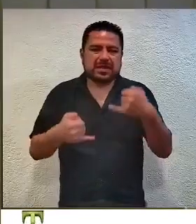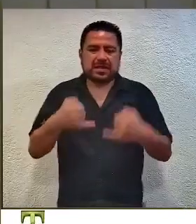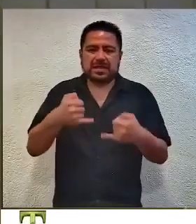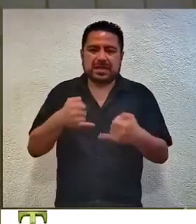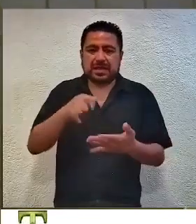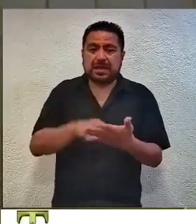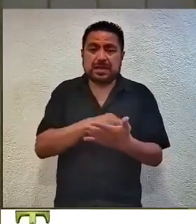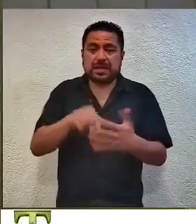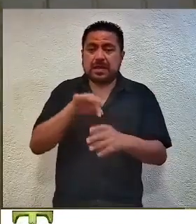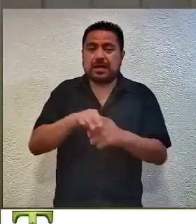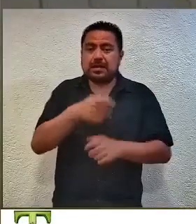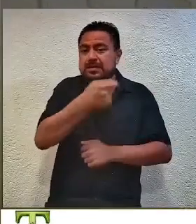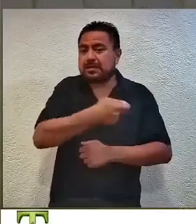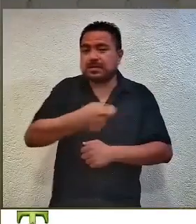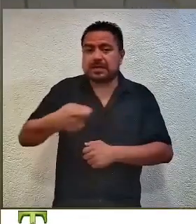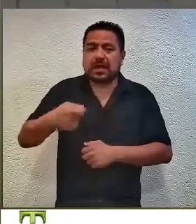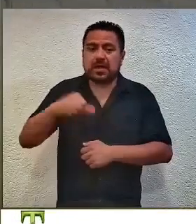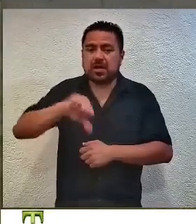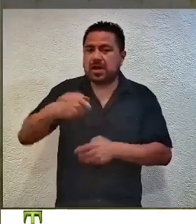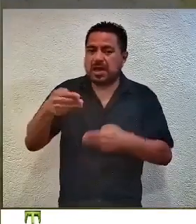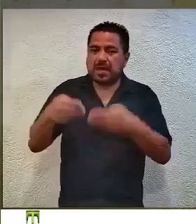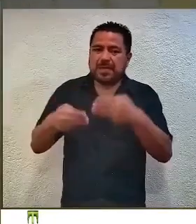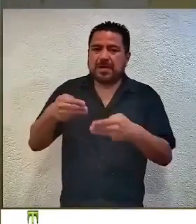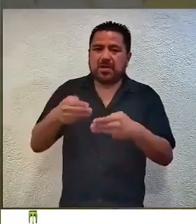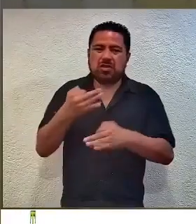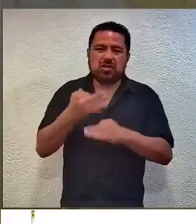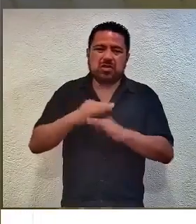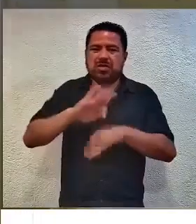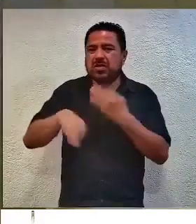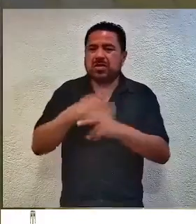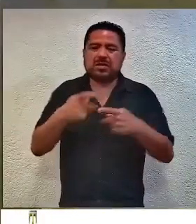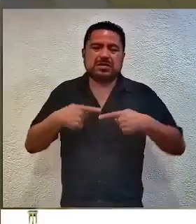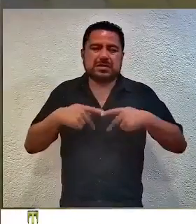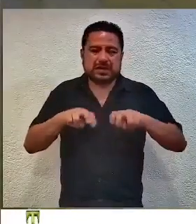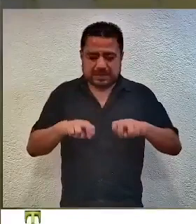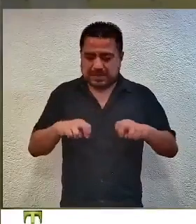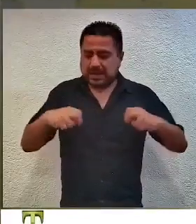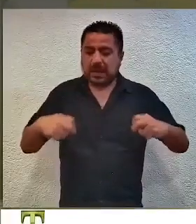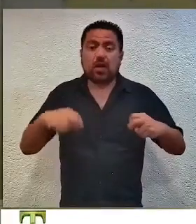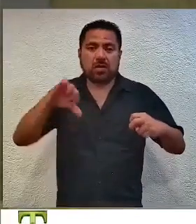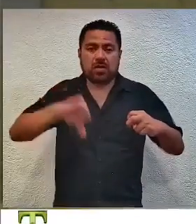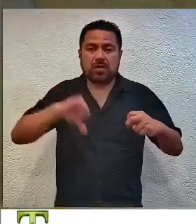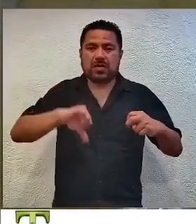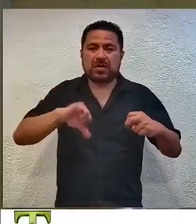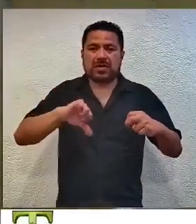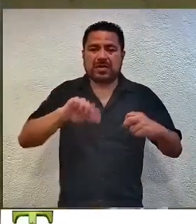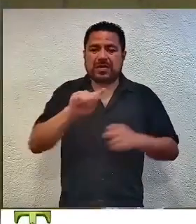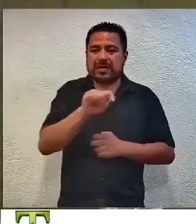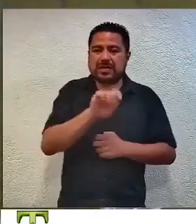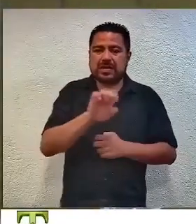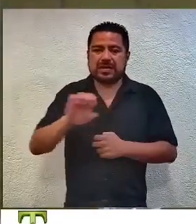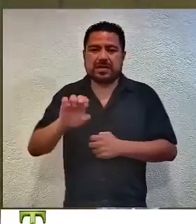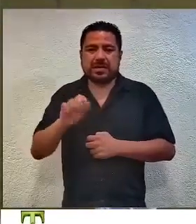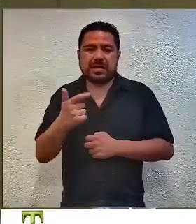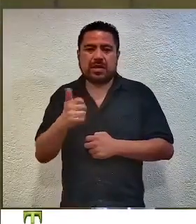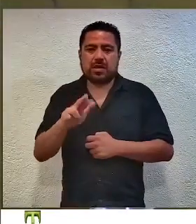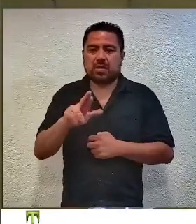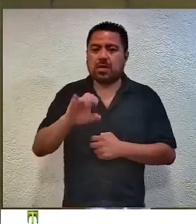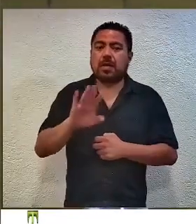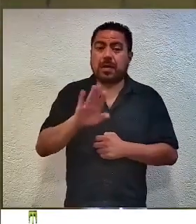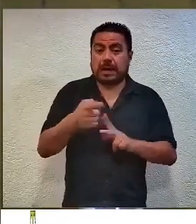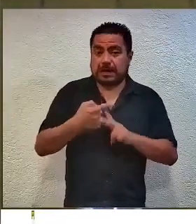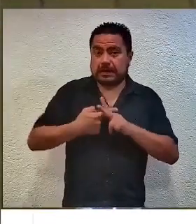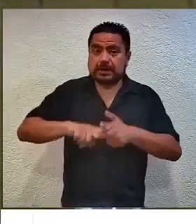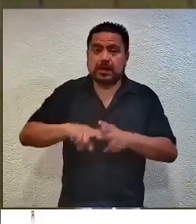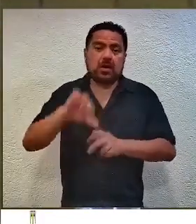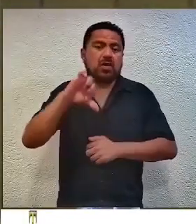Saludo cordialmente a las magistradas y al magistrado que integran el Pleno del Tribunal Electoral. A efecto de